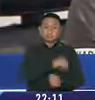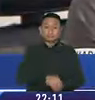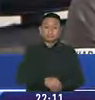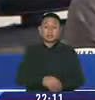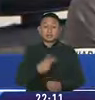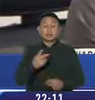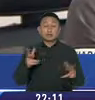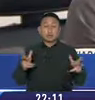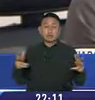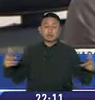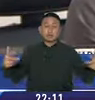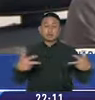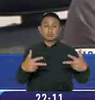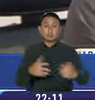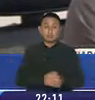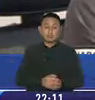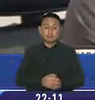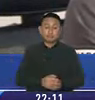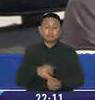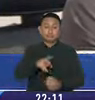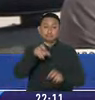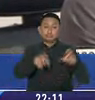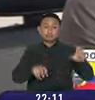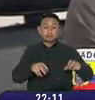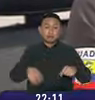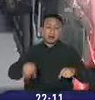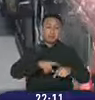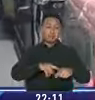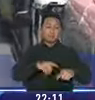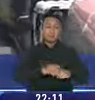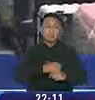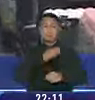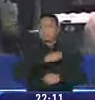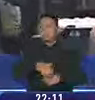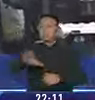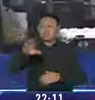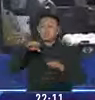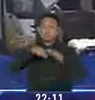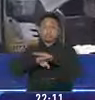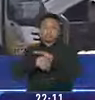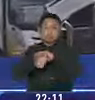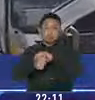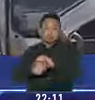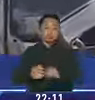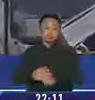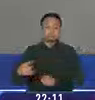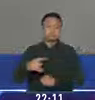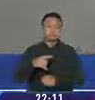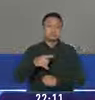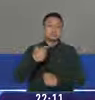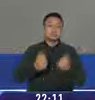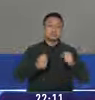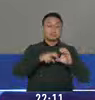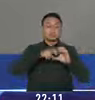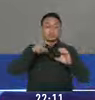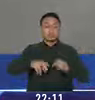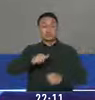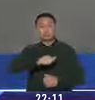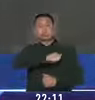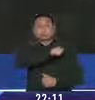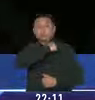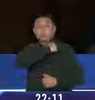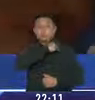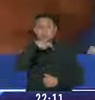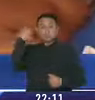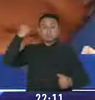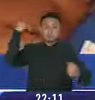dos vehículos y bajado del mismo y llevado con rumbo desconocido. Al momento de que él le bajaron del carro para proceder a secuestrarlo, fue